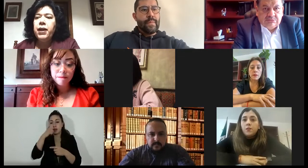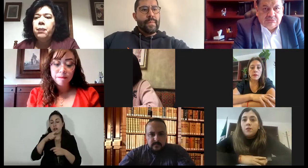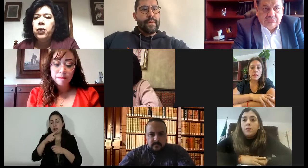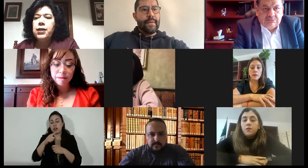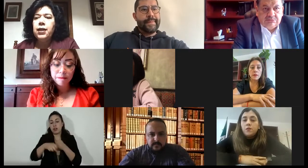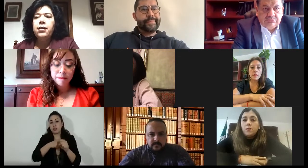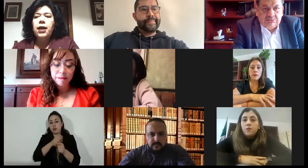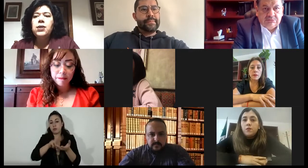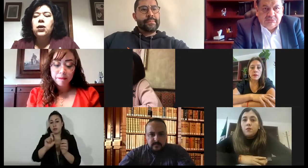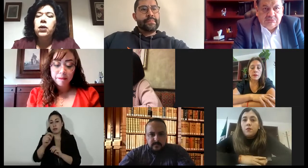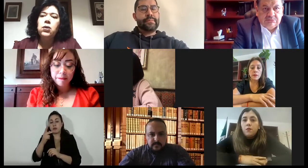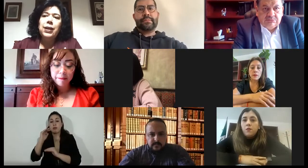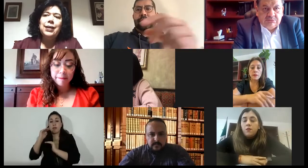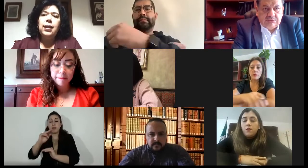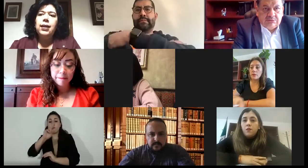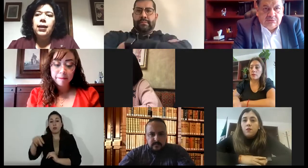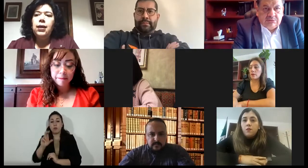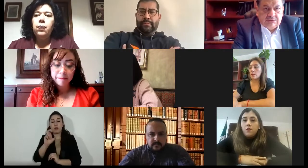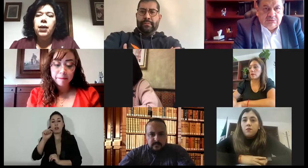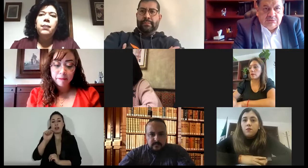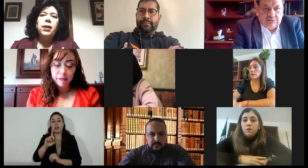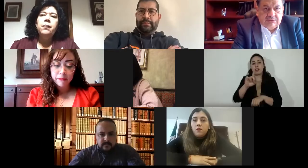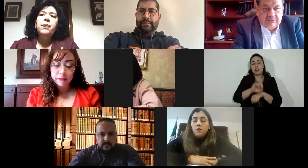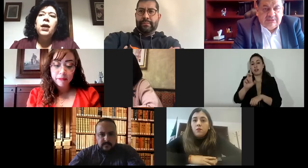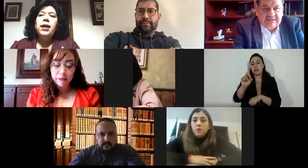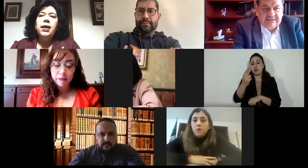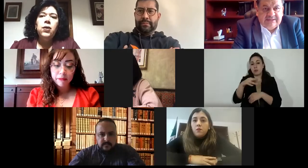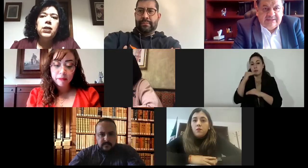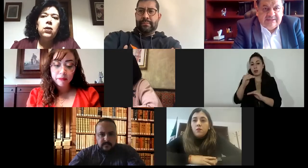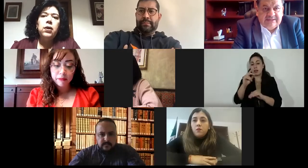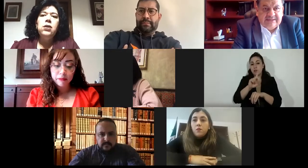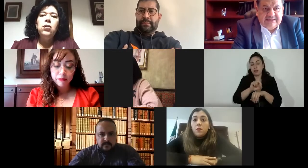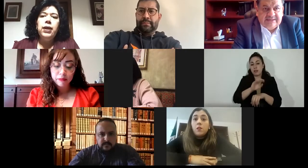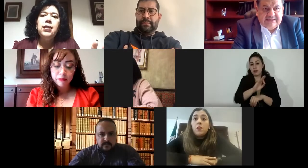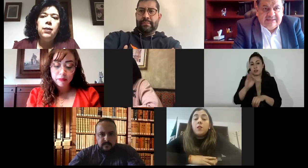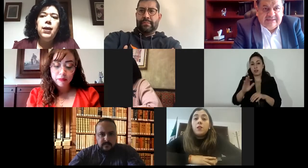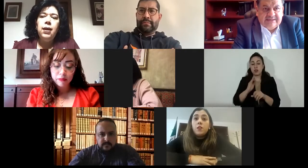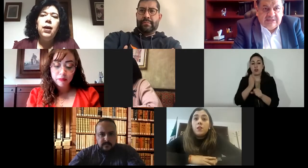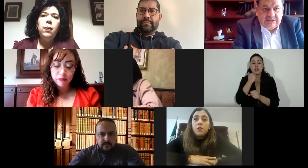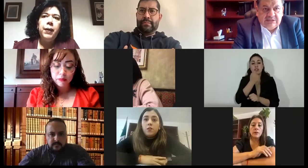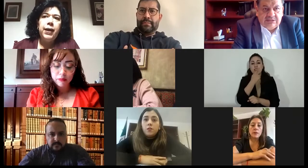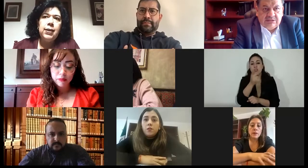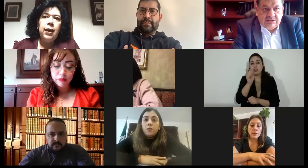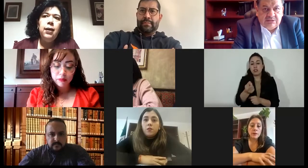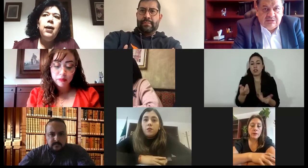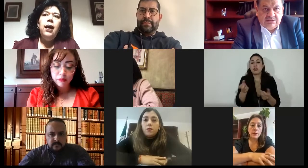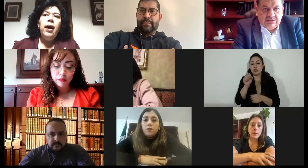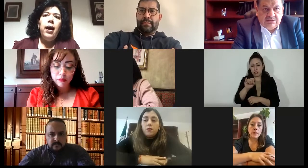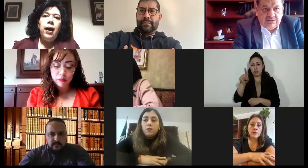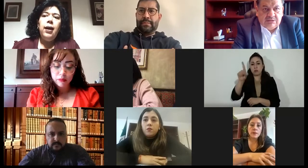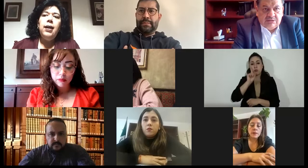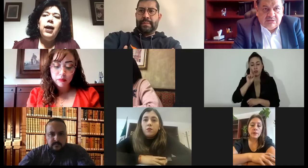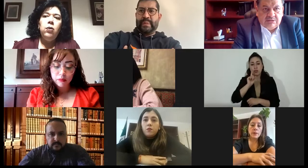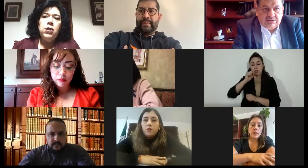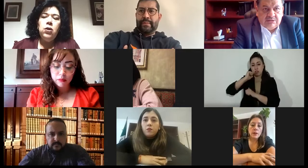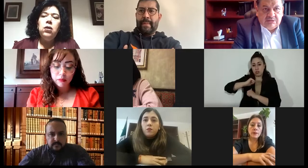límite para poder ser entregado a este Congreso el día 30 de noviembre. ¿Qué quiero decir con esto? Que sí viene a comparecer